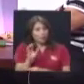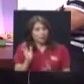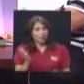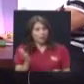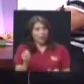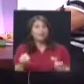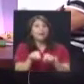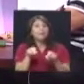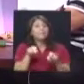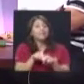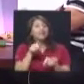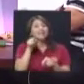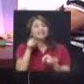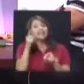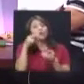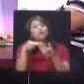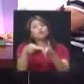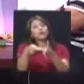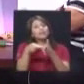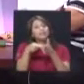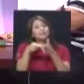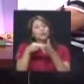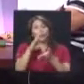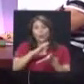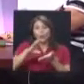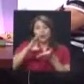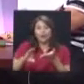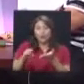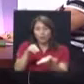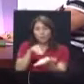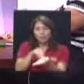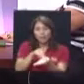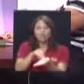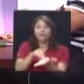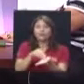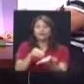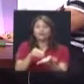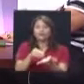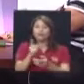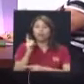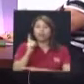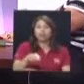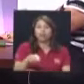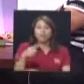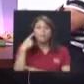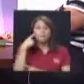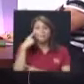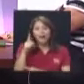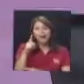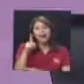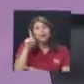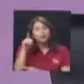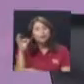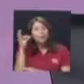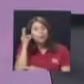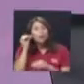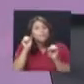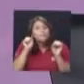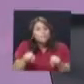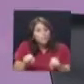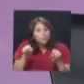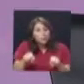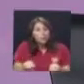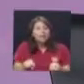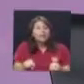requisito impuesto por el colegio de médicos para la para que una mujer accediera